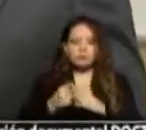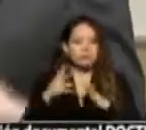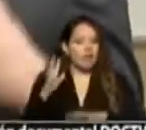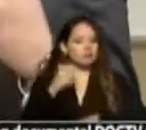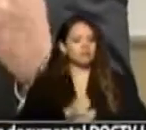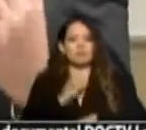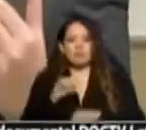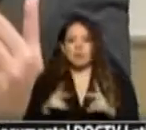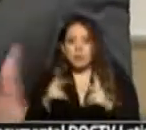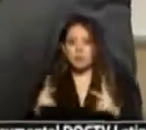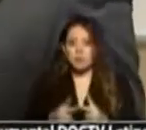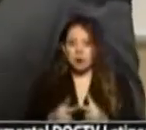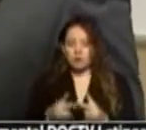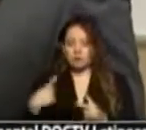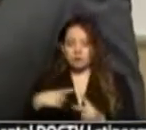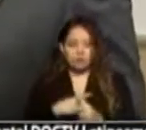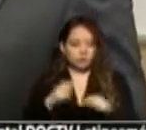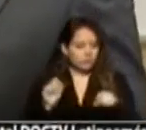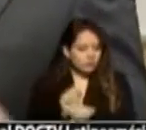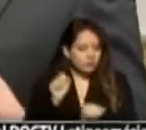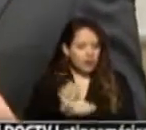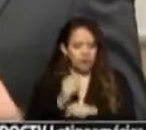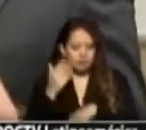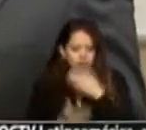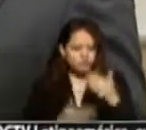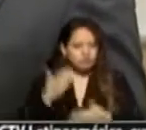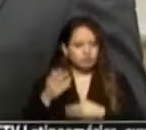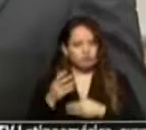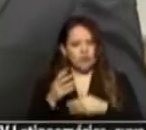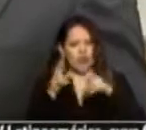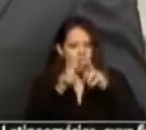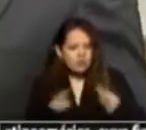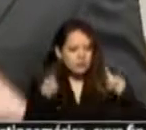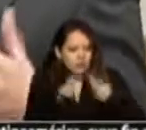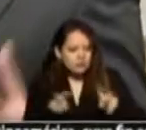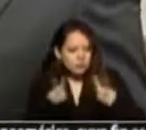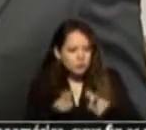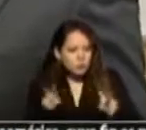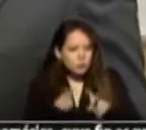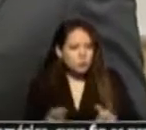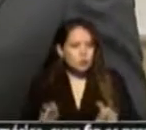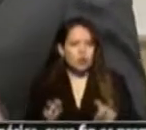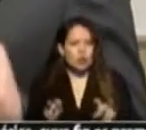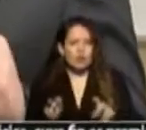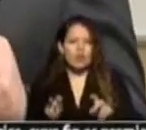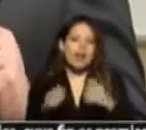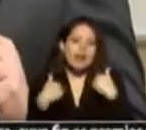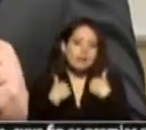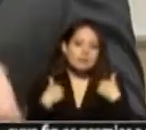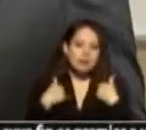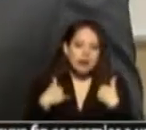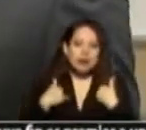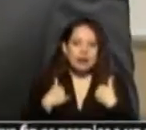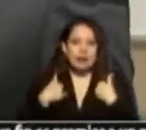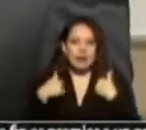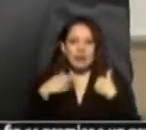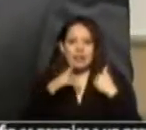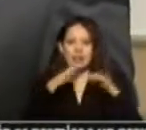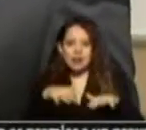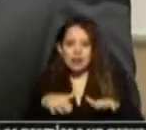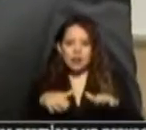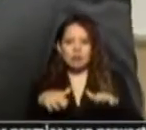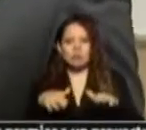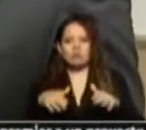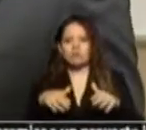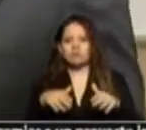han hecho unos procesos de estudios de vida marina y demás. No, la subasta, bueno, la subasta se hizo